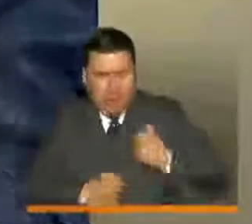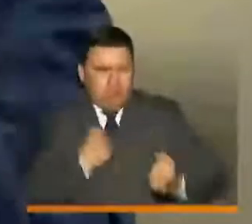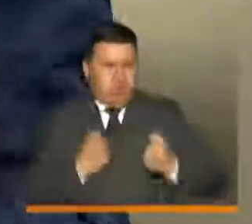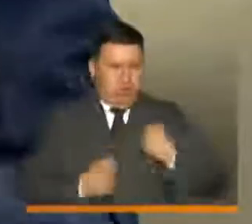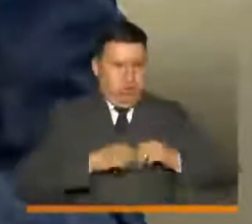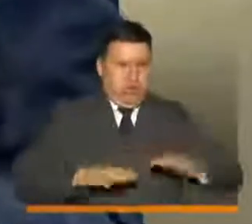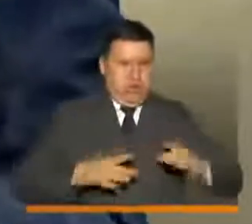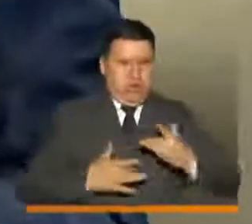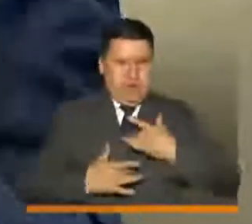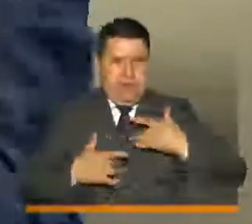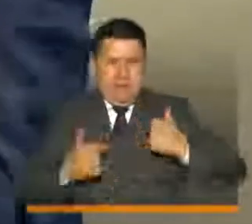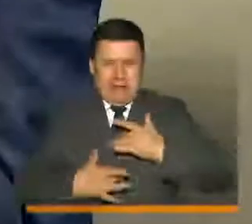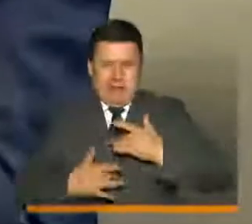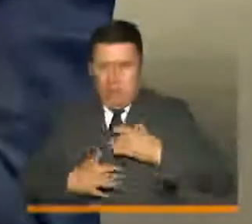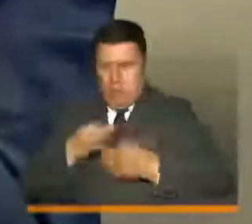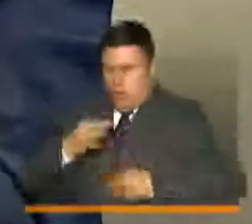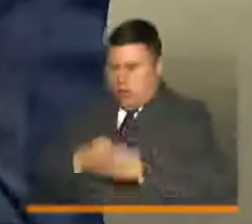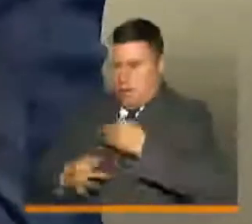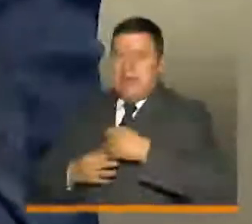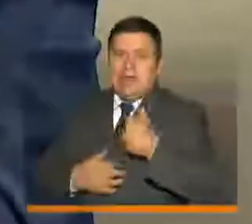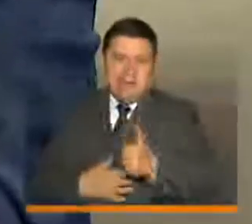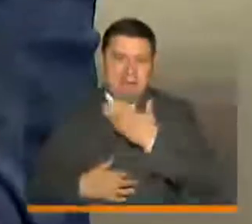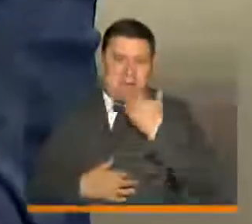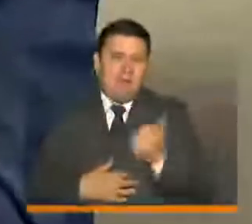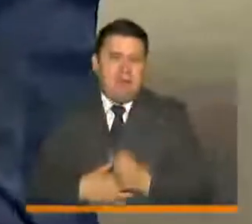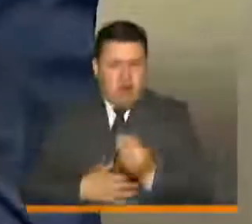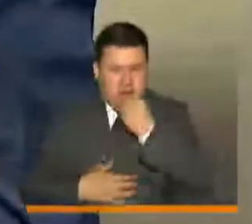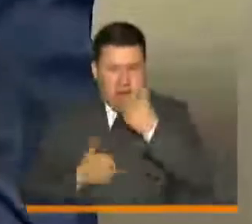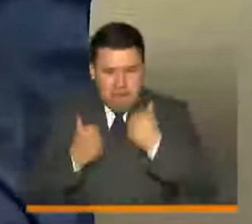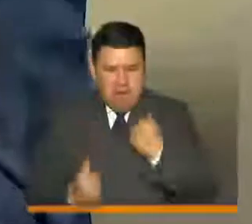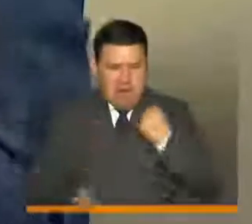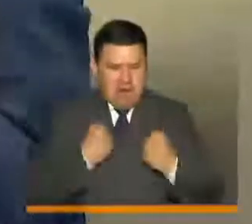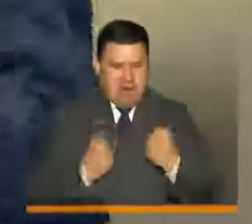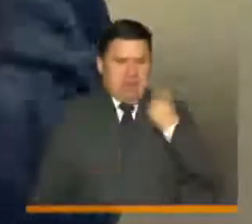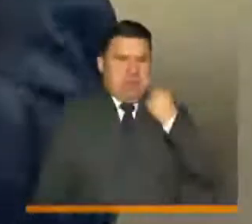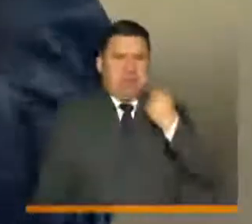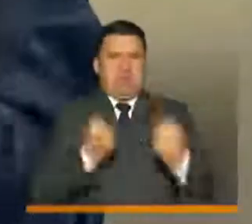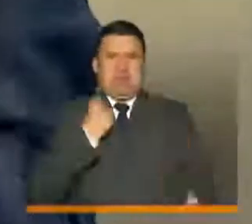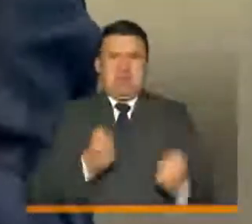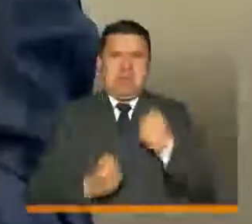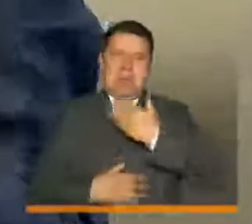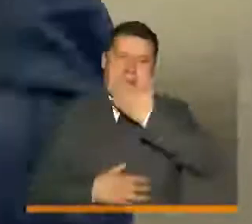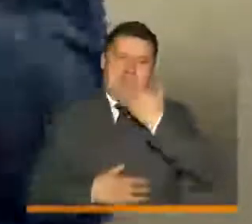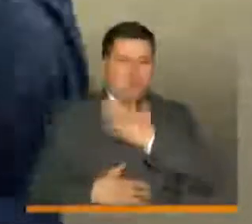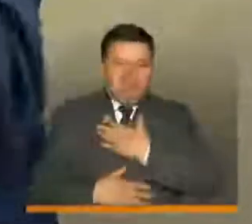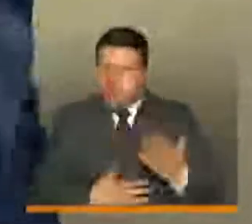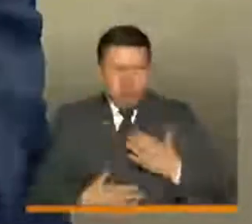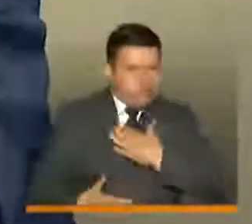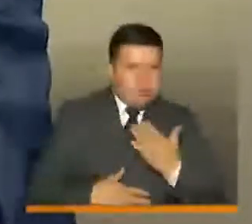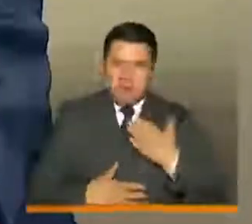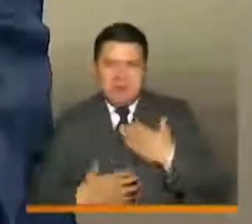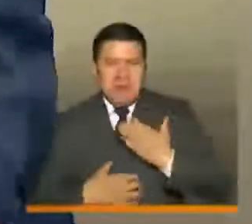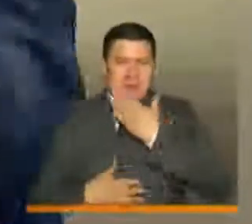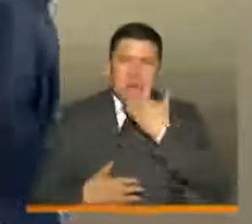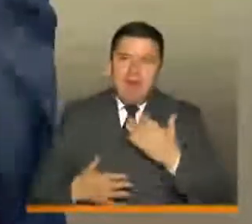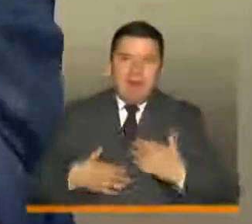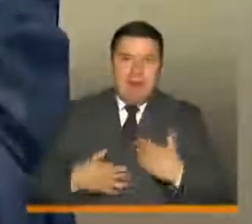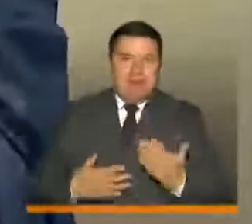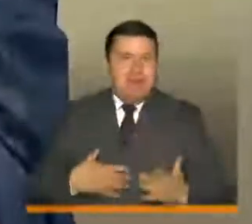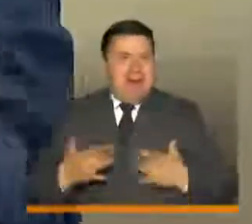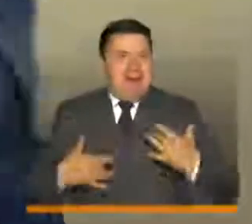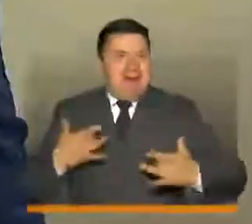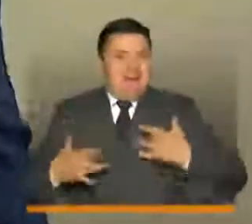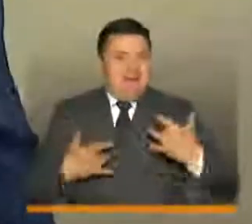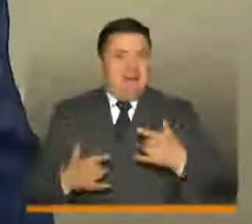es estando saludables, es decir, comer bien, hacer ejercicio, tener la mejor disposición, tener el mejor ánimo y